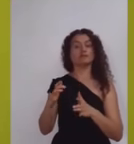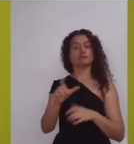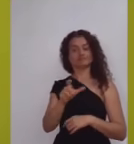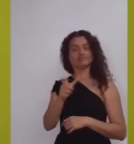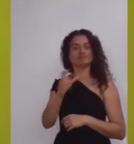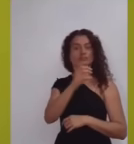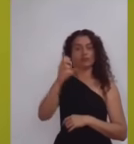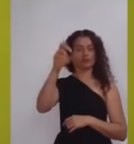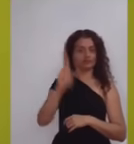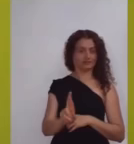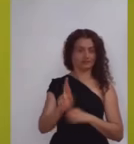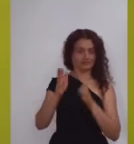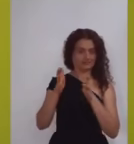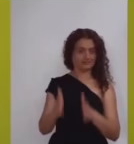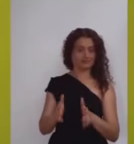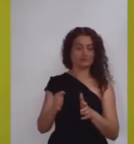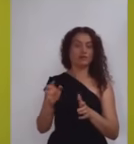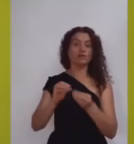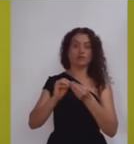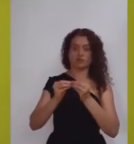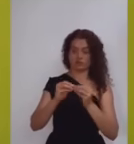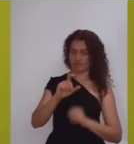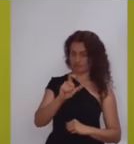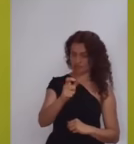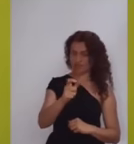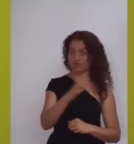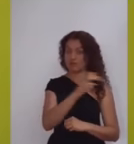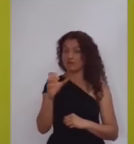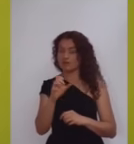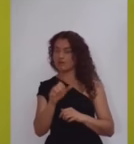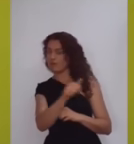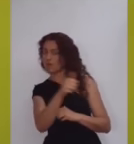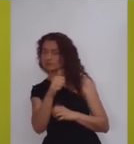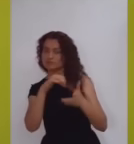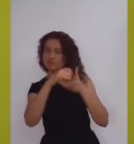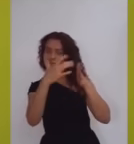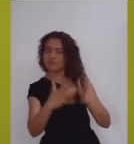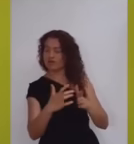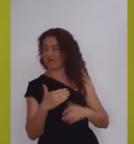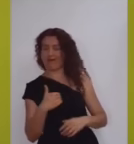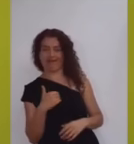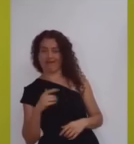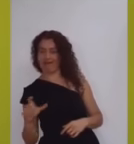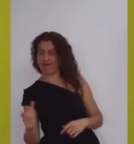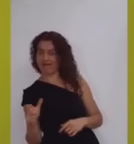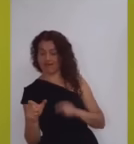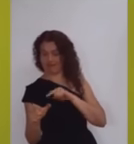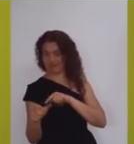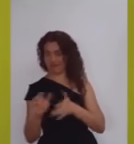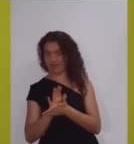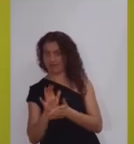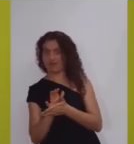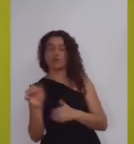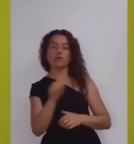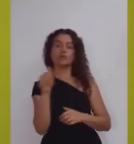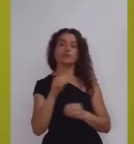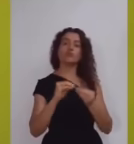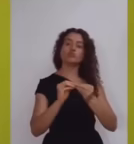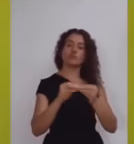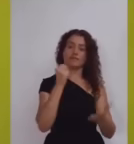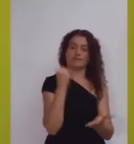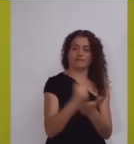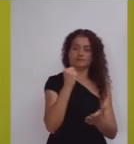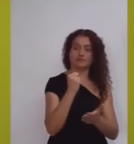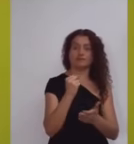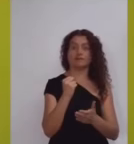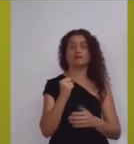cédula de identidad costarricense sería el número de cédula y en el caso de estudiantes que no cuentan con este documento sería el número